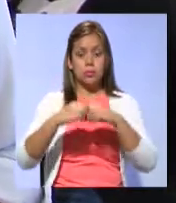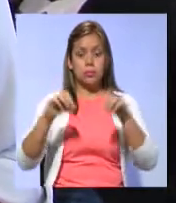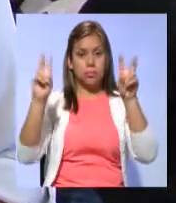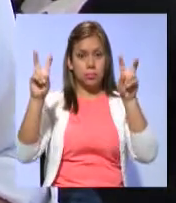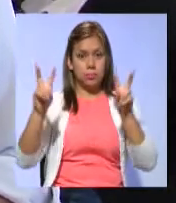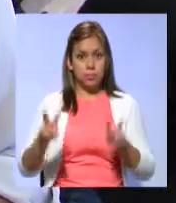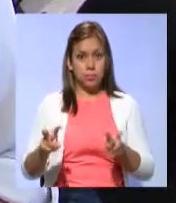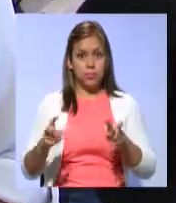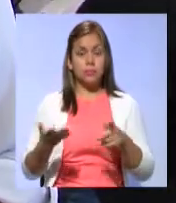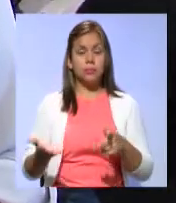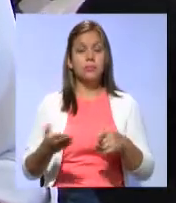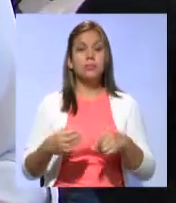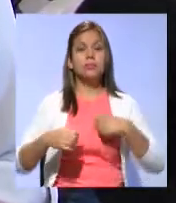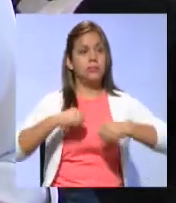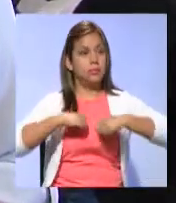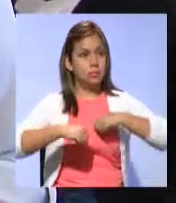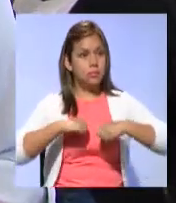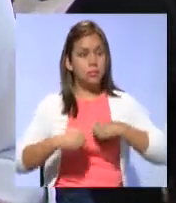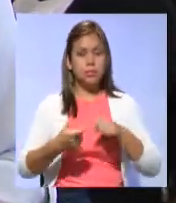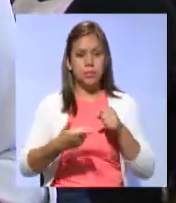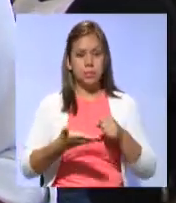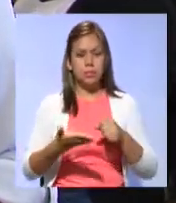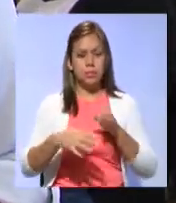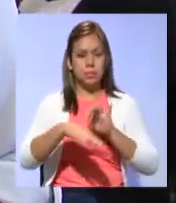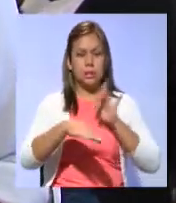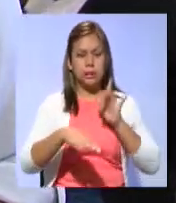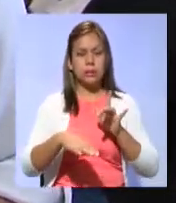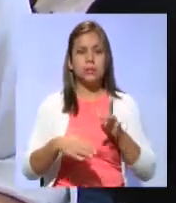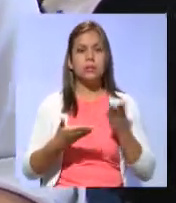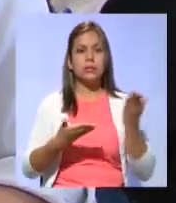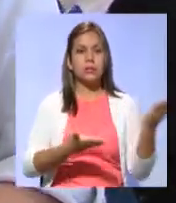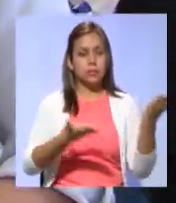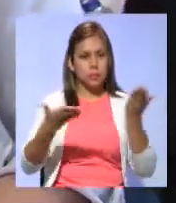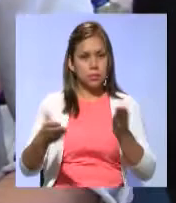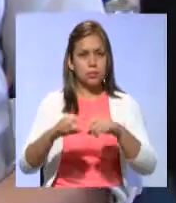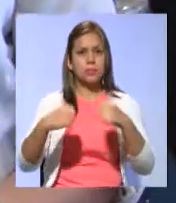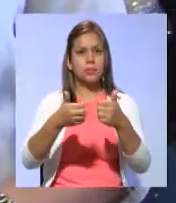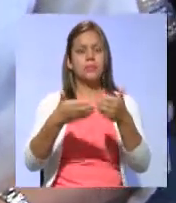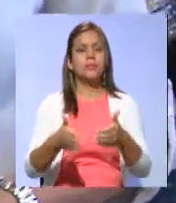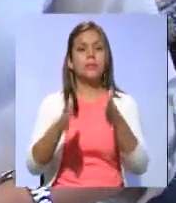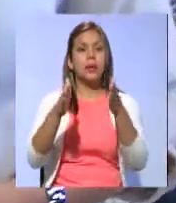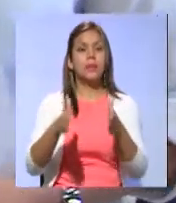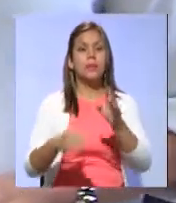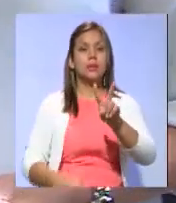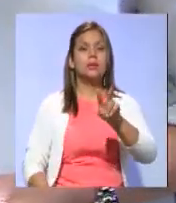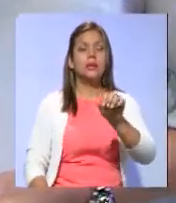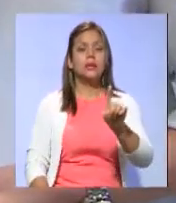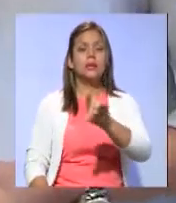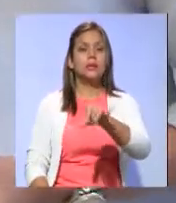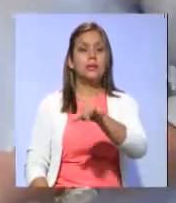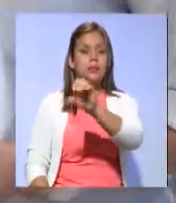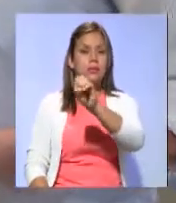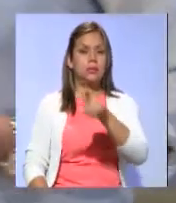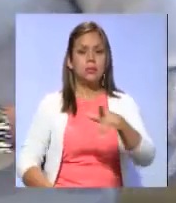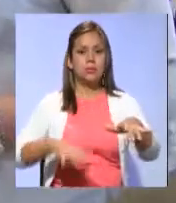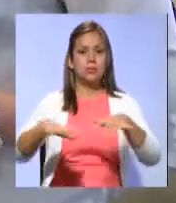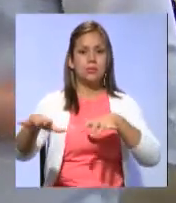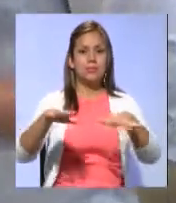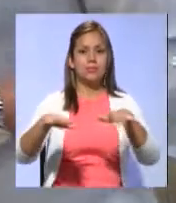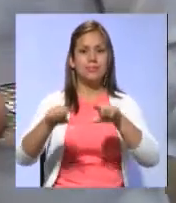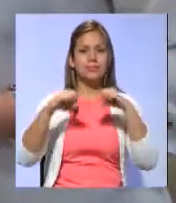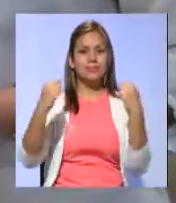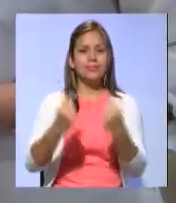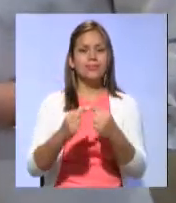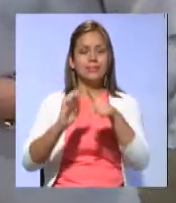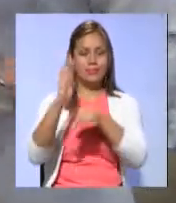y de todo lo que se trató en esta cita, está aquí con nosotros la asambleísta Norma Vallejo, ella es coordinadora de este grupo parlamentario. Asambleísta, un